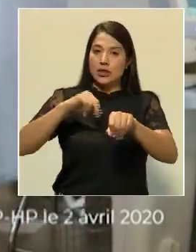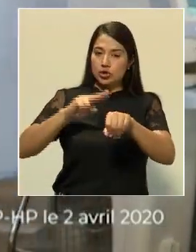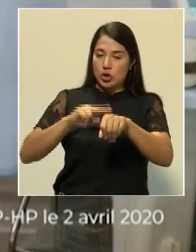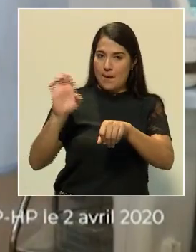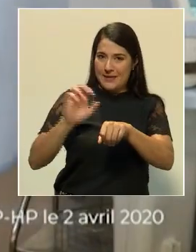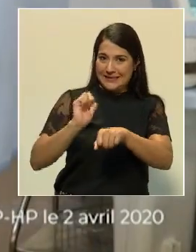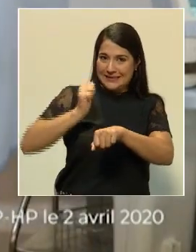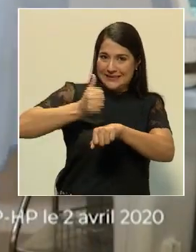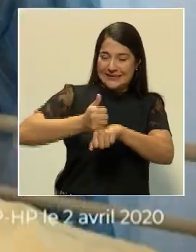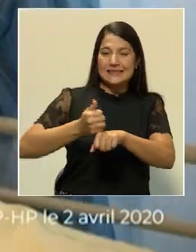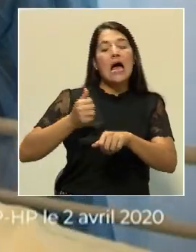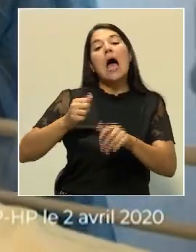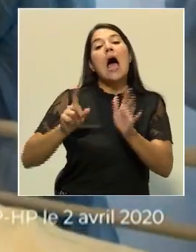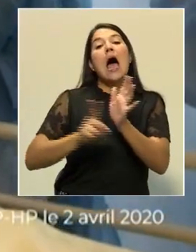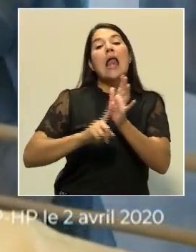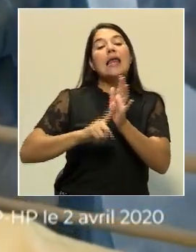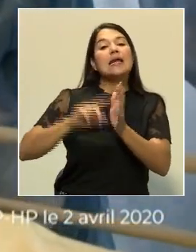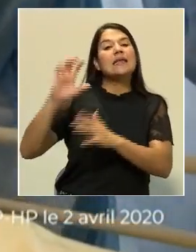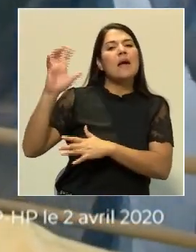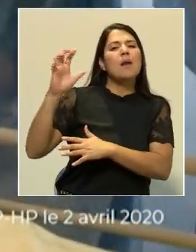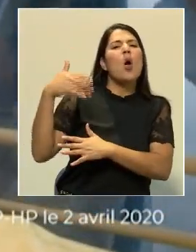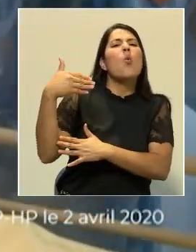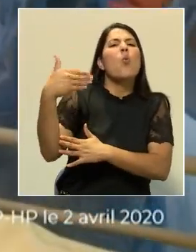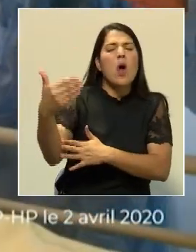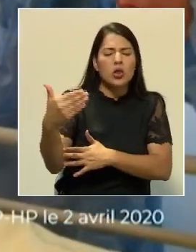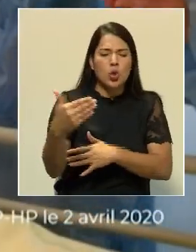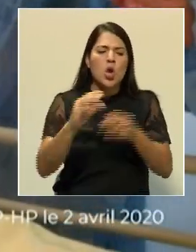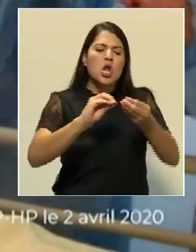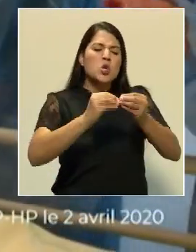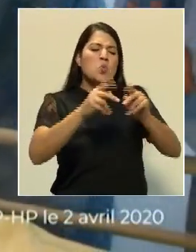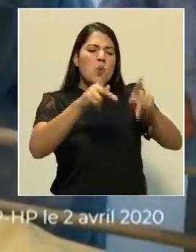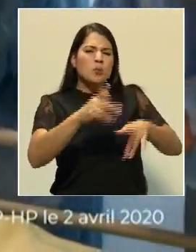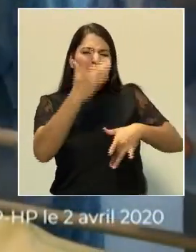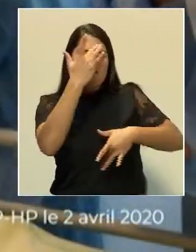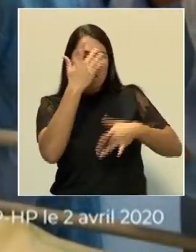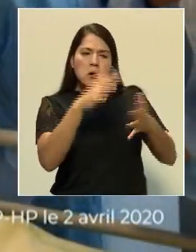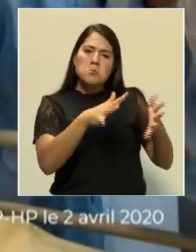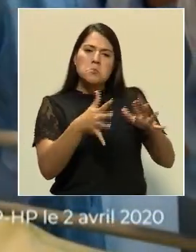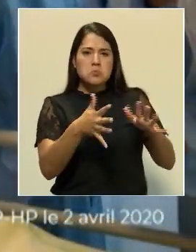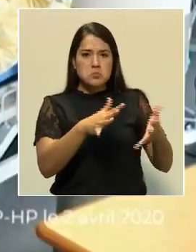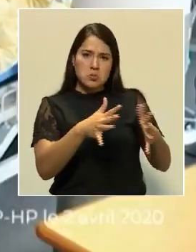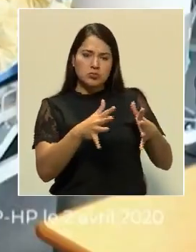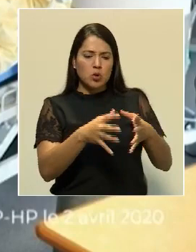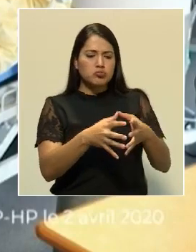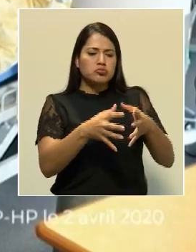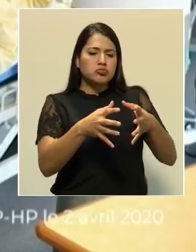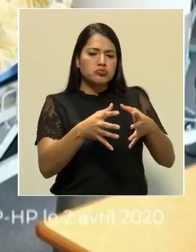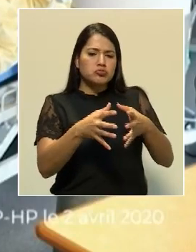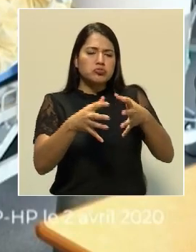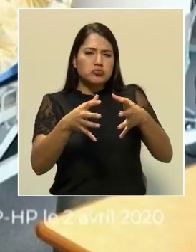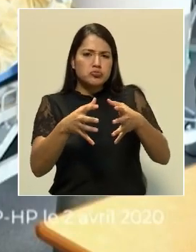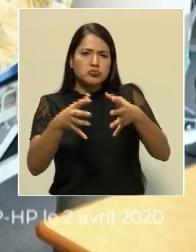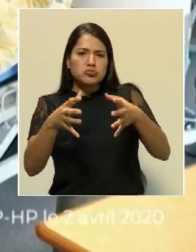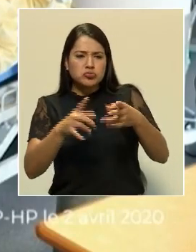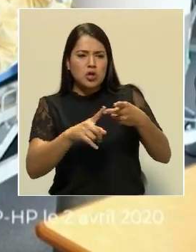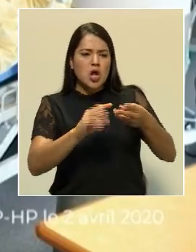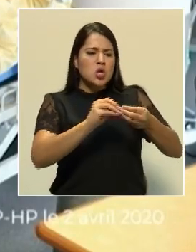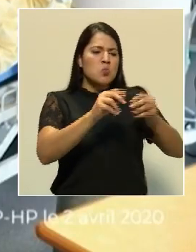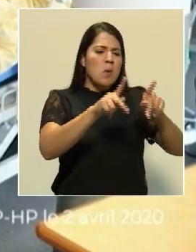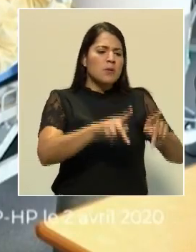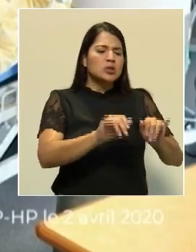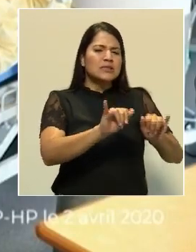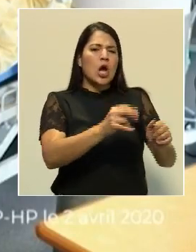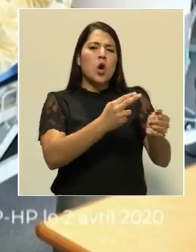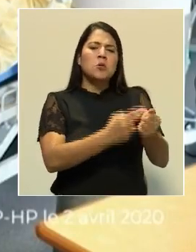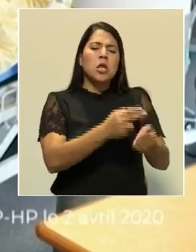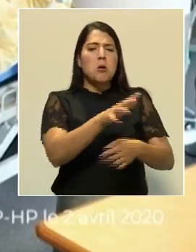la alerta amarilla cuando hay un nivel moderado de contagio, es decir, cuando hay contagio en aumento, ocupación hospitalaria media y el